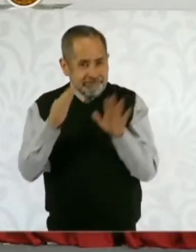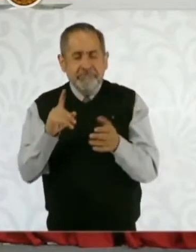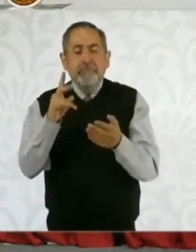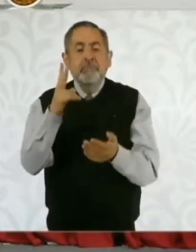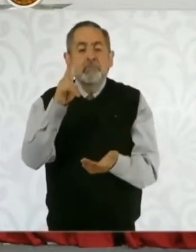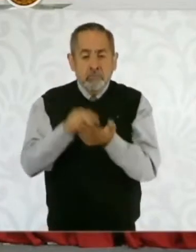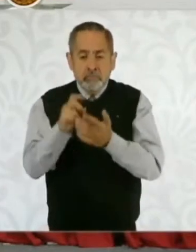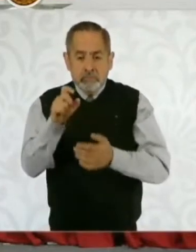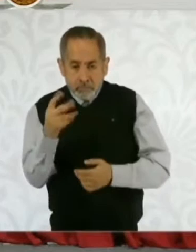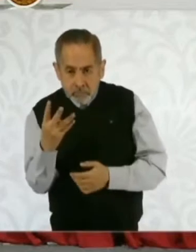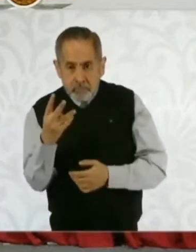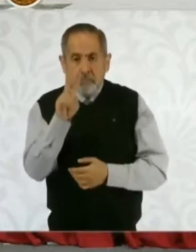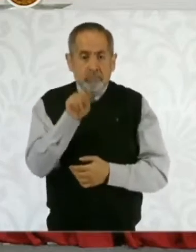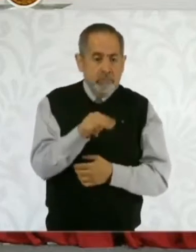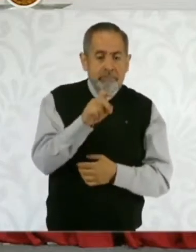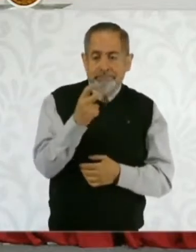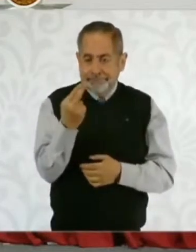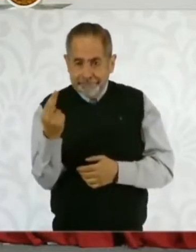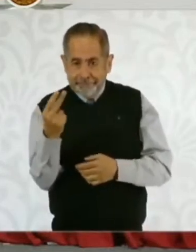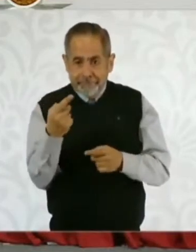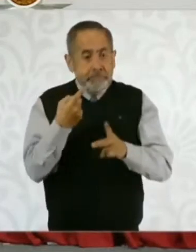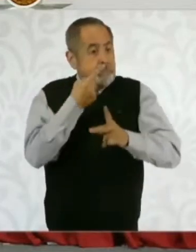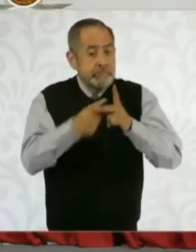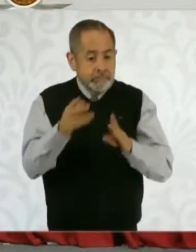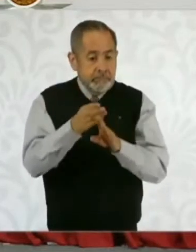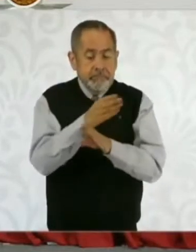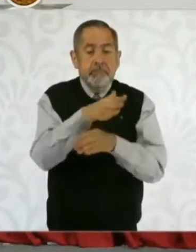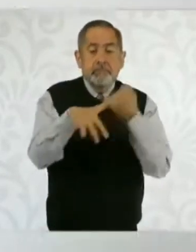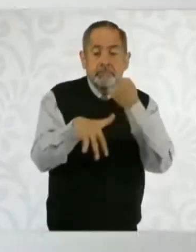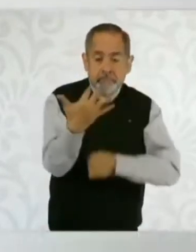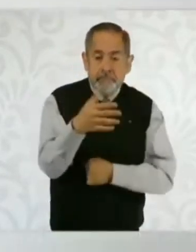2024-2025 se lleva a cabo desde el 15 de octubre